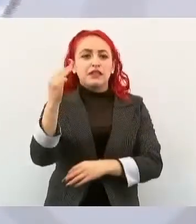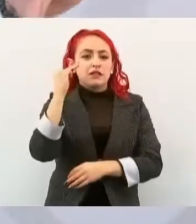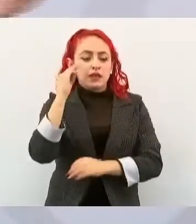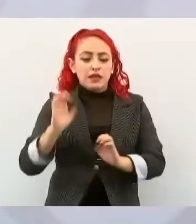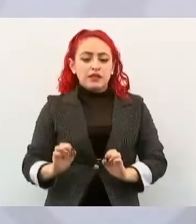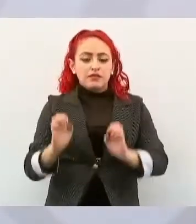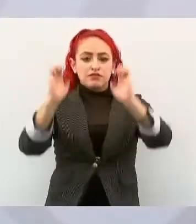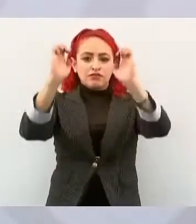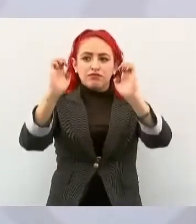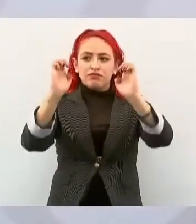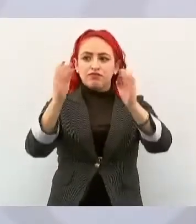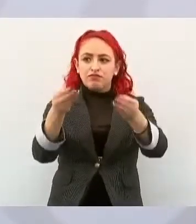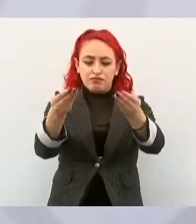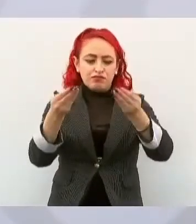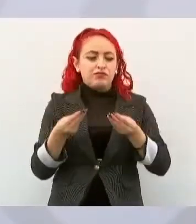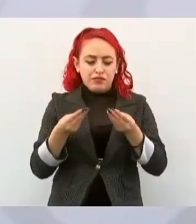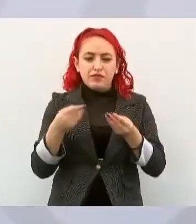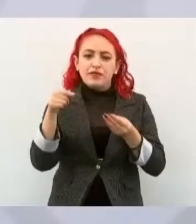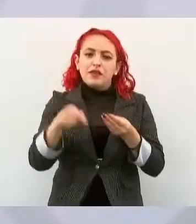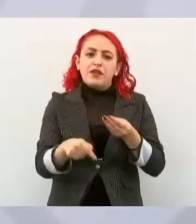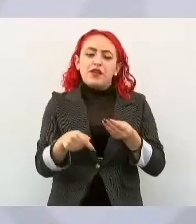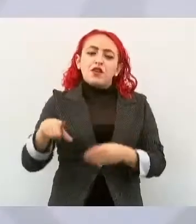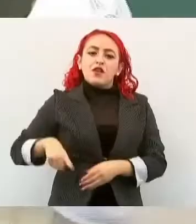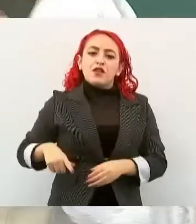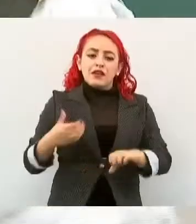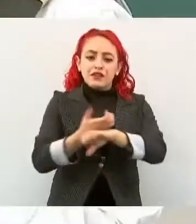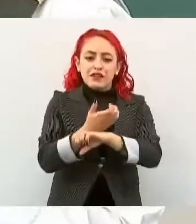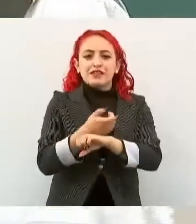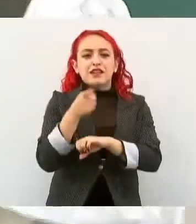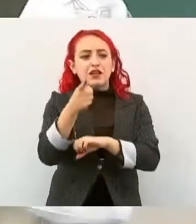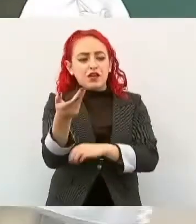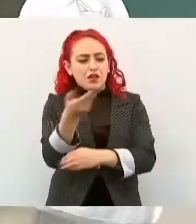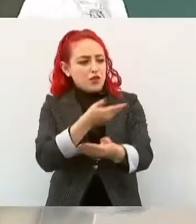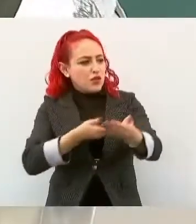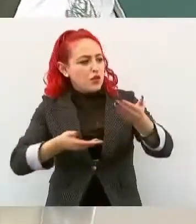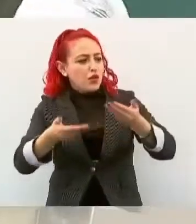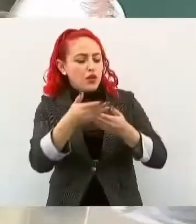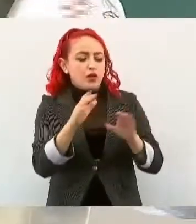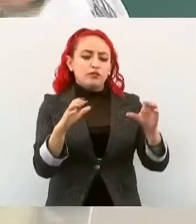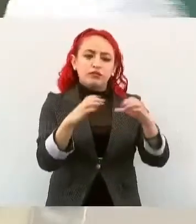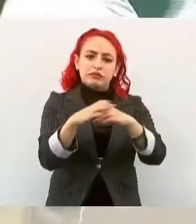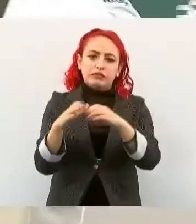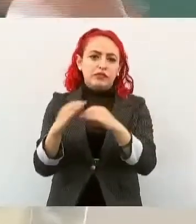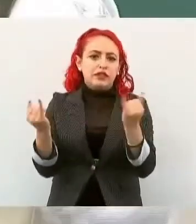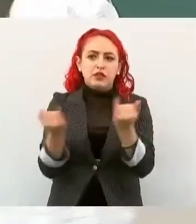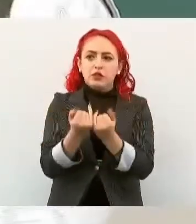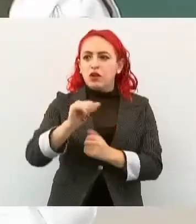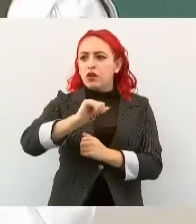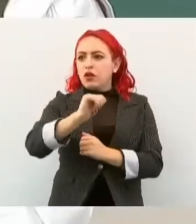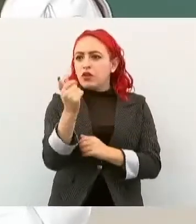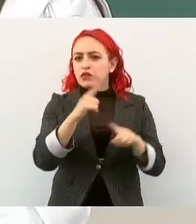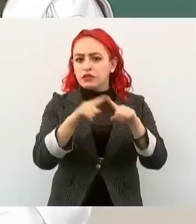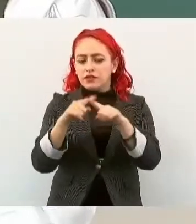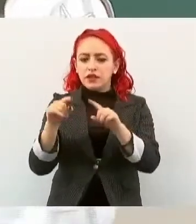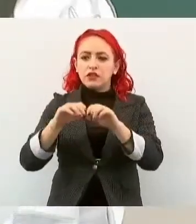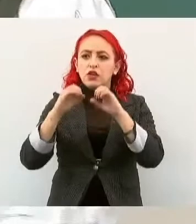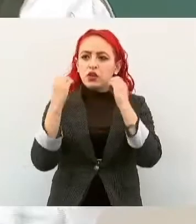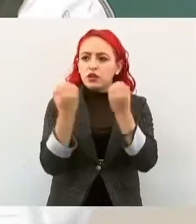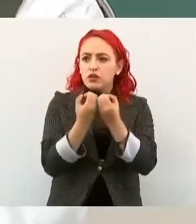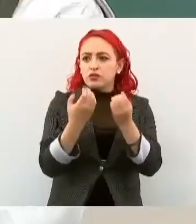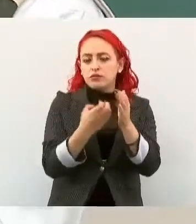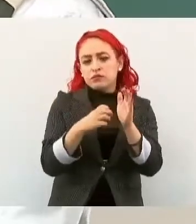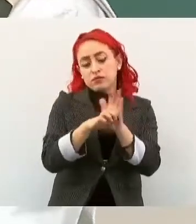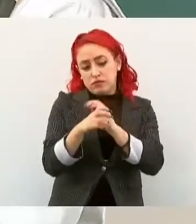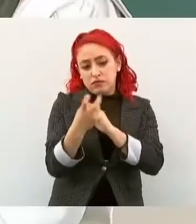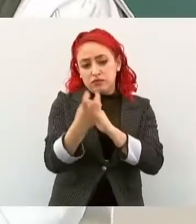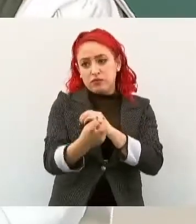edificio que nos donó el gobierno del estado, en donde van a convivir con áreas similares de otras grandes organizaciones. Por eso